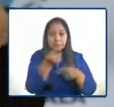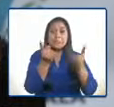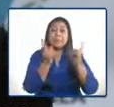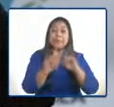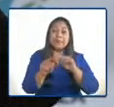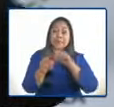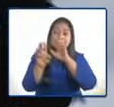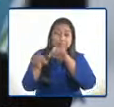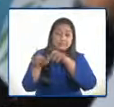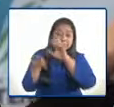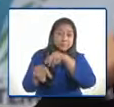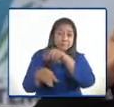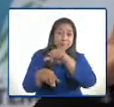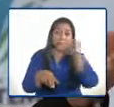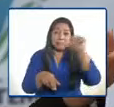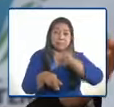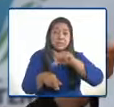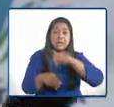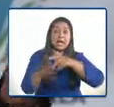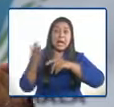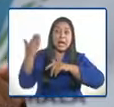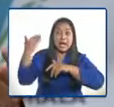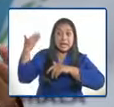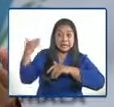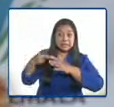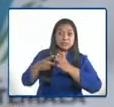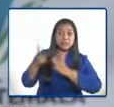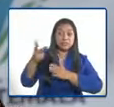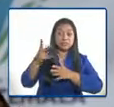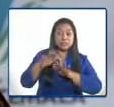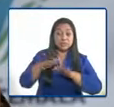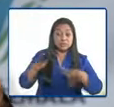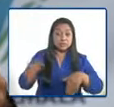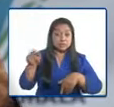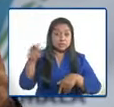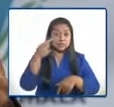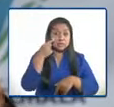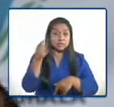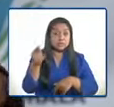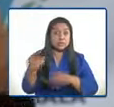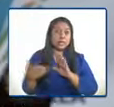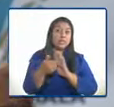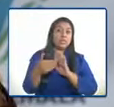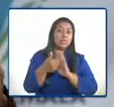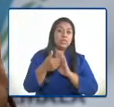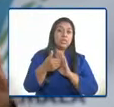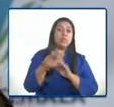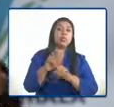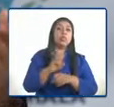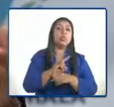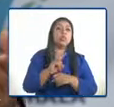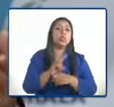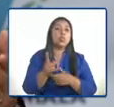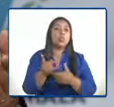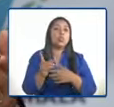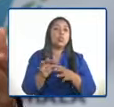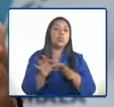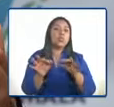que en el pasado han violentado los derechos de los niños, pues usan de una